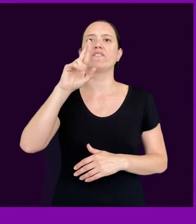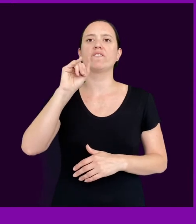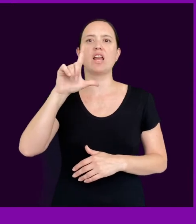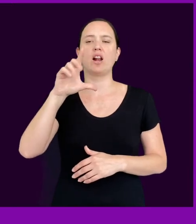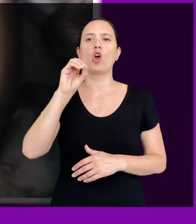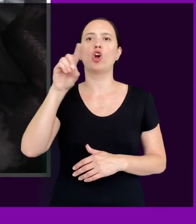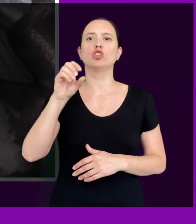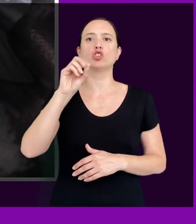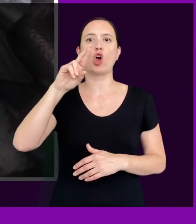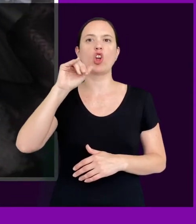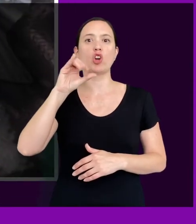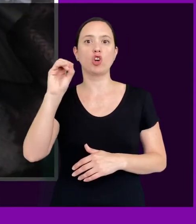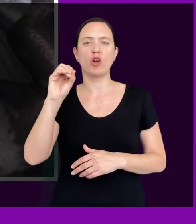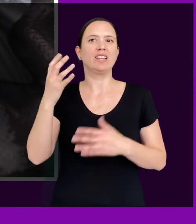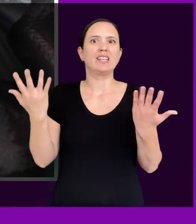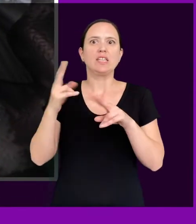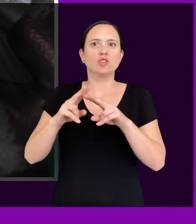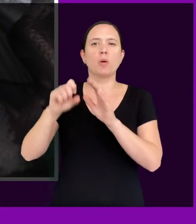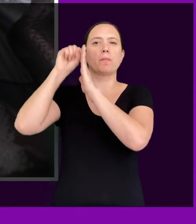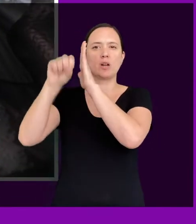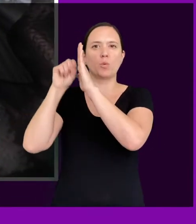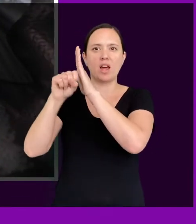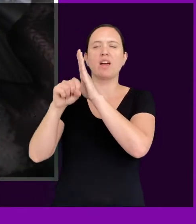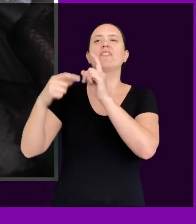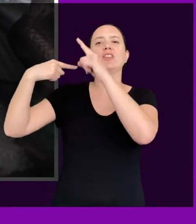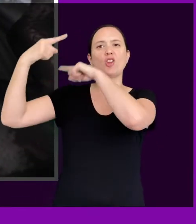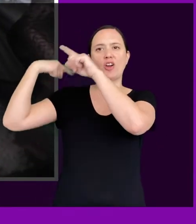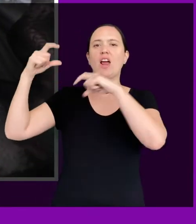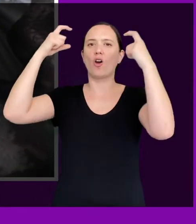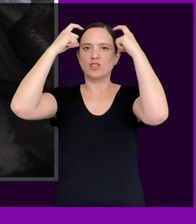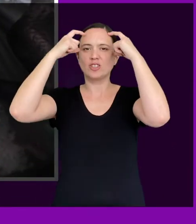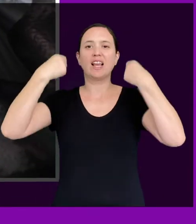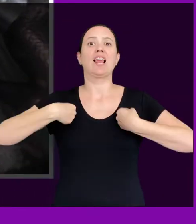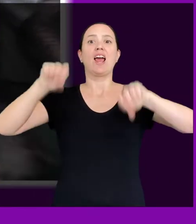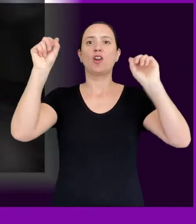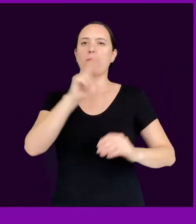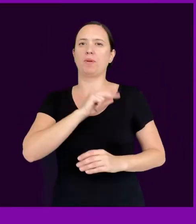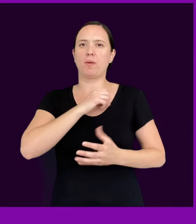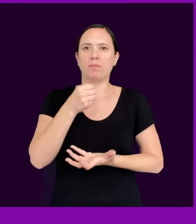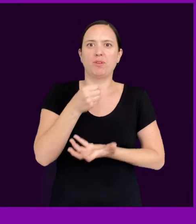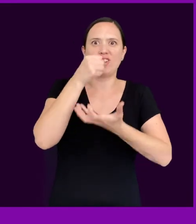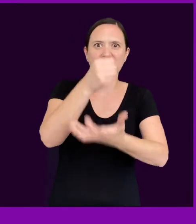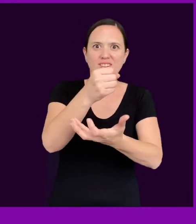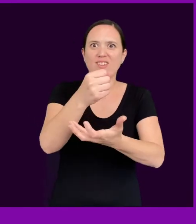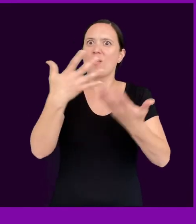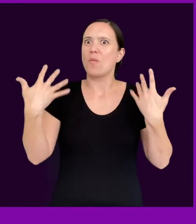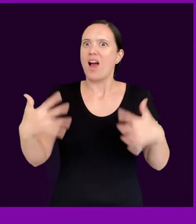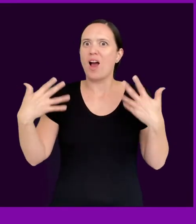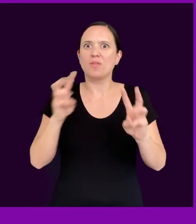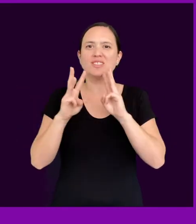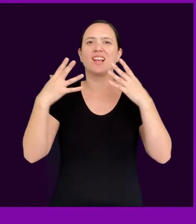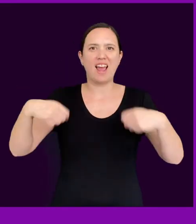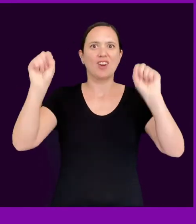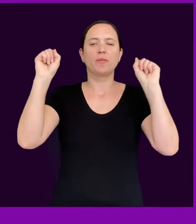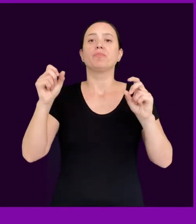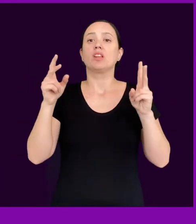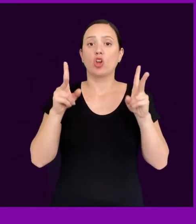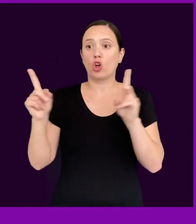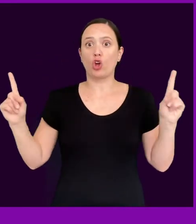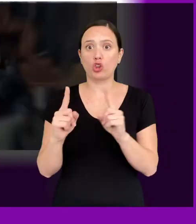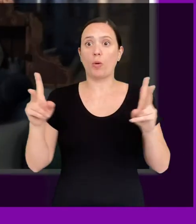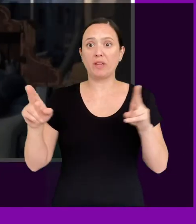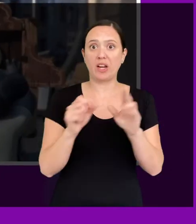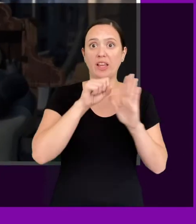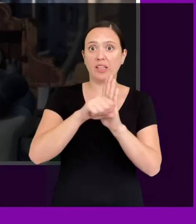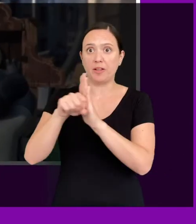su obra Historia de un oso le dio a Chile el primer premio de la Academia. En este cortometraje podemos apreciar la narrativa